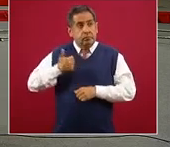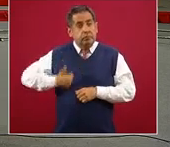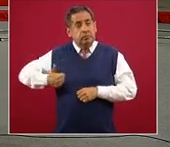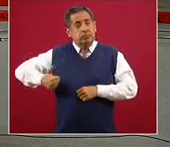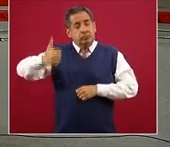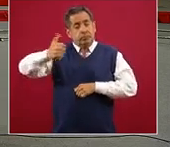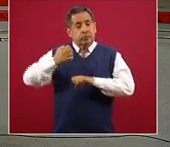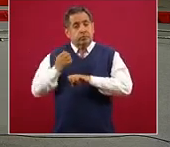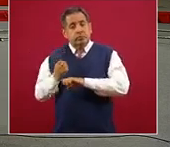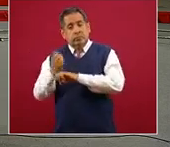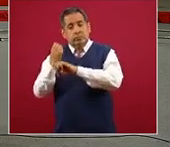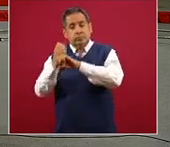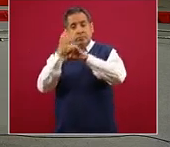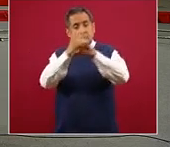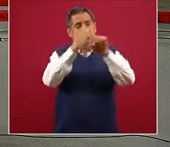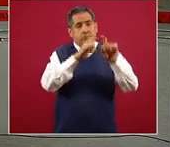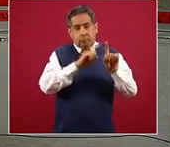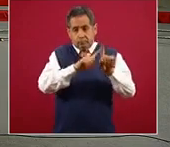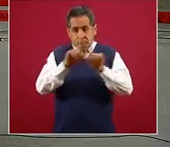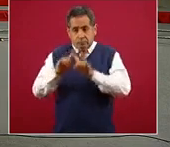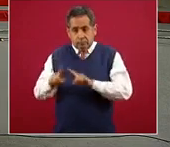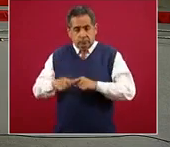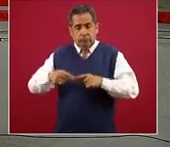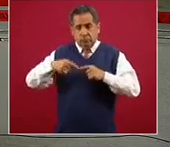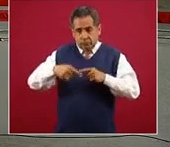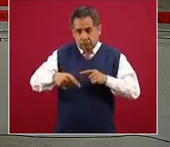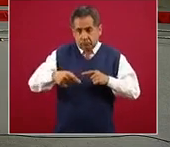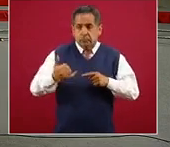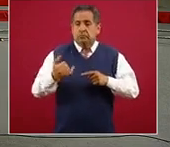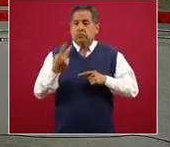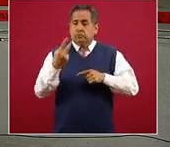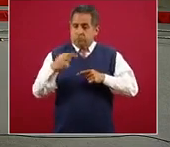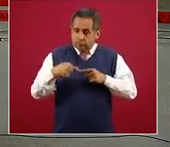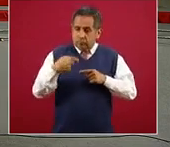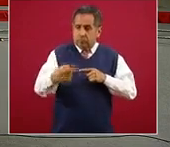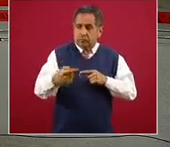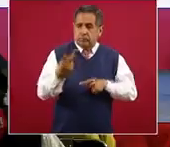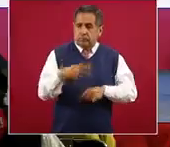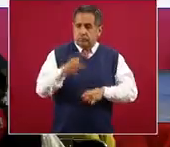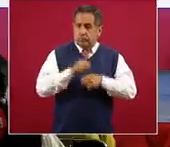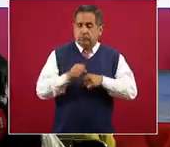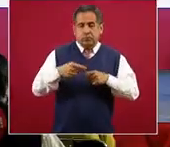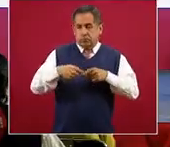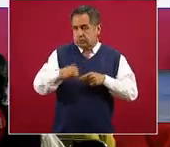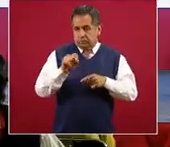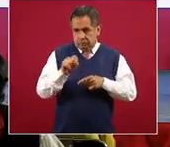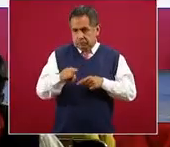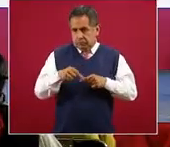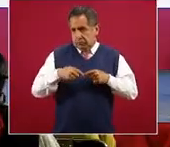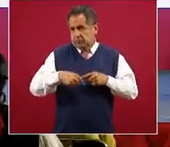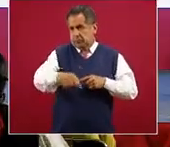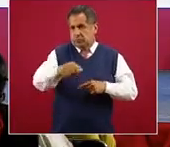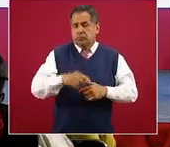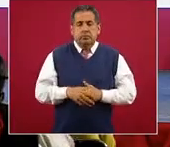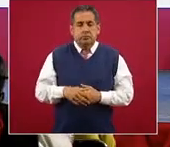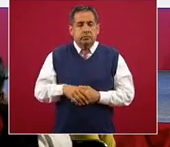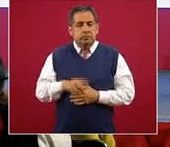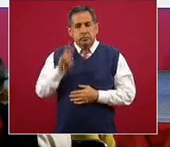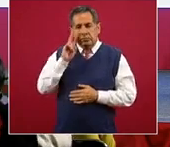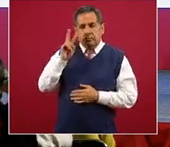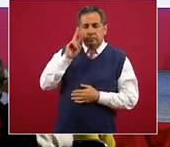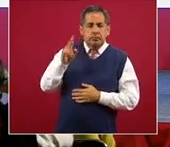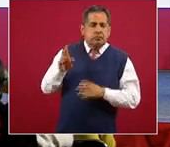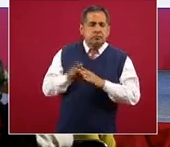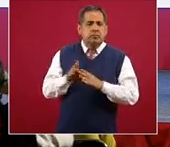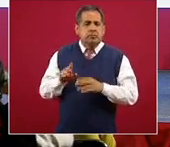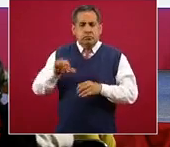las 32 entidades federativas lo estará durante esta y la siguiente semana. Veamos la siguiente diapositiva. Para